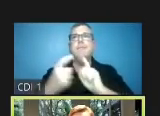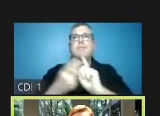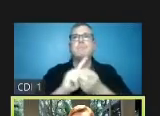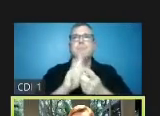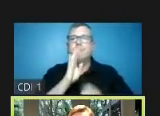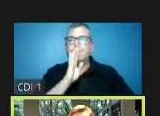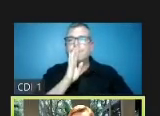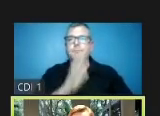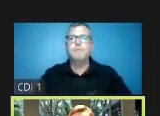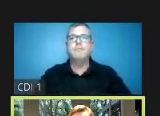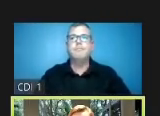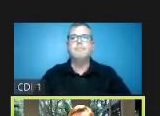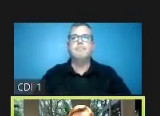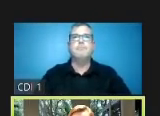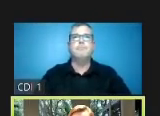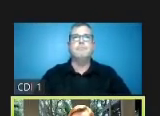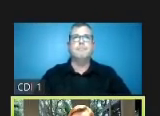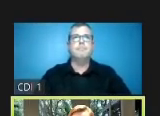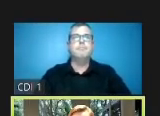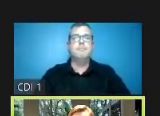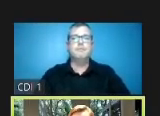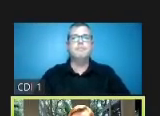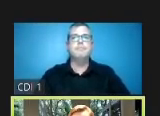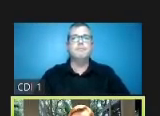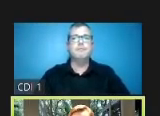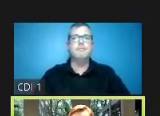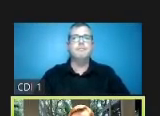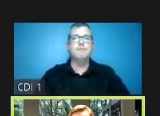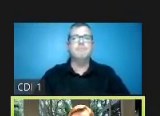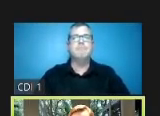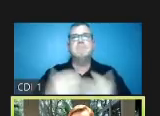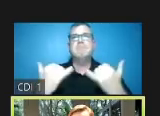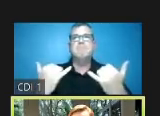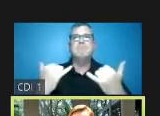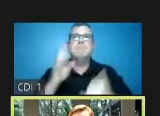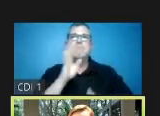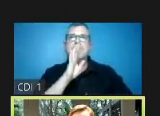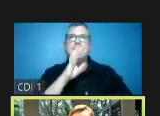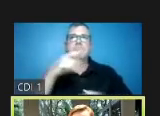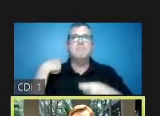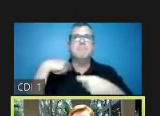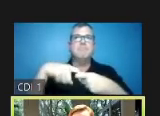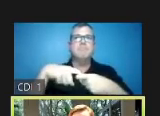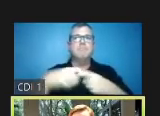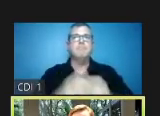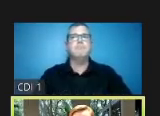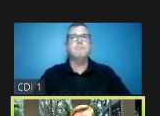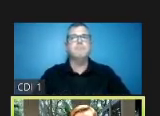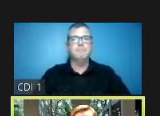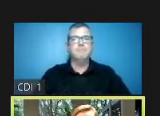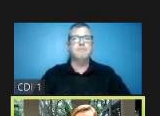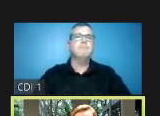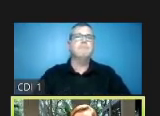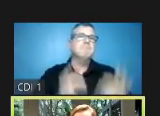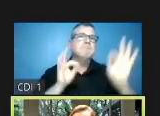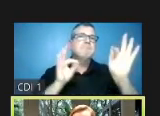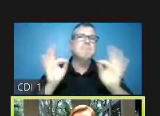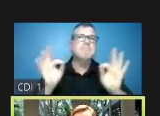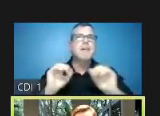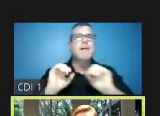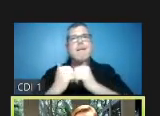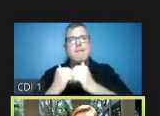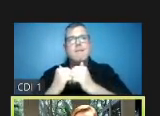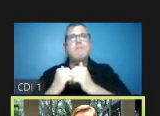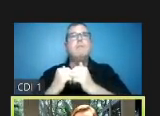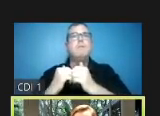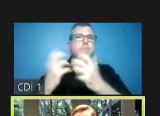Hola, buenas tardes para todos aquellos que nos están acompañando esta tarde. Si ustedes quieren participar o